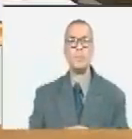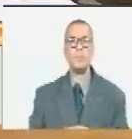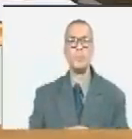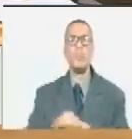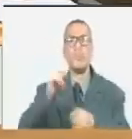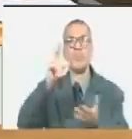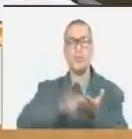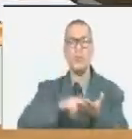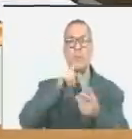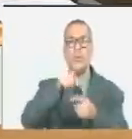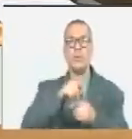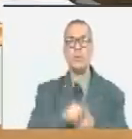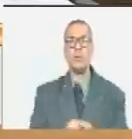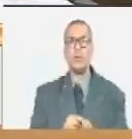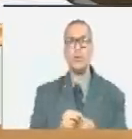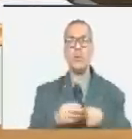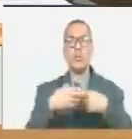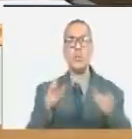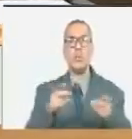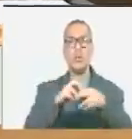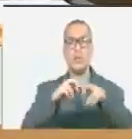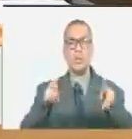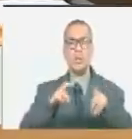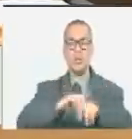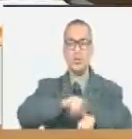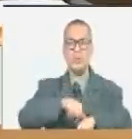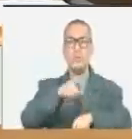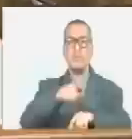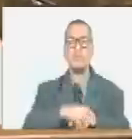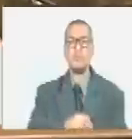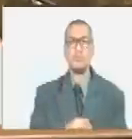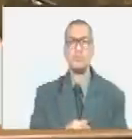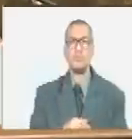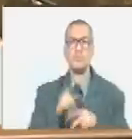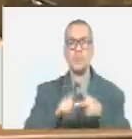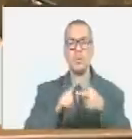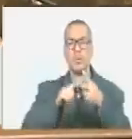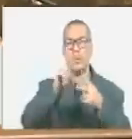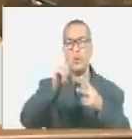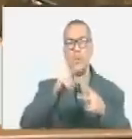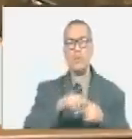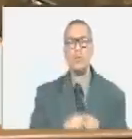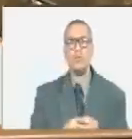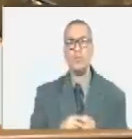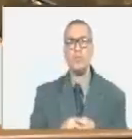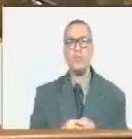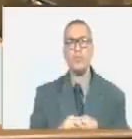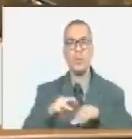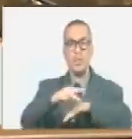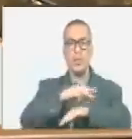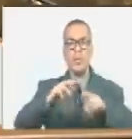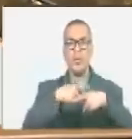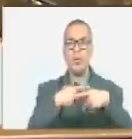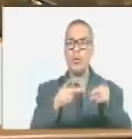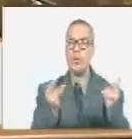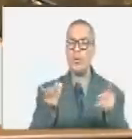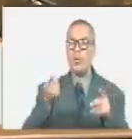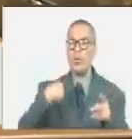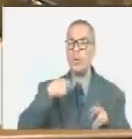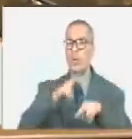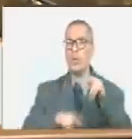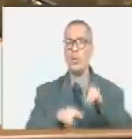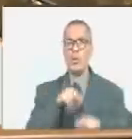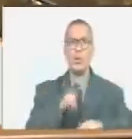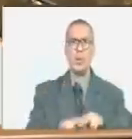queda aprobada la disposición transitoria. Siguiente. Segunda. El Ministerio Público deberá crear